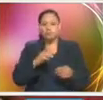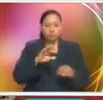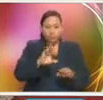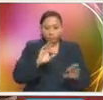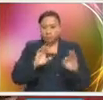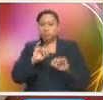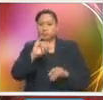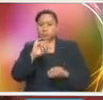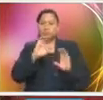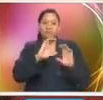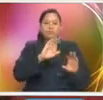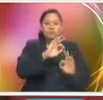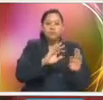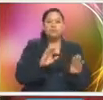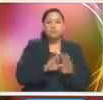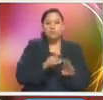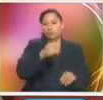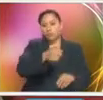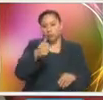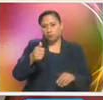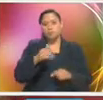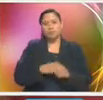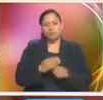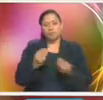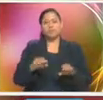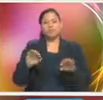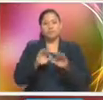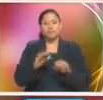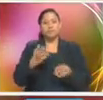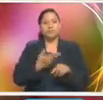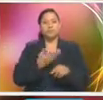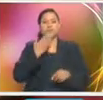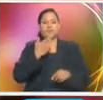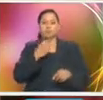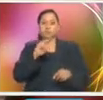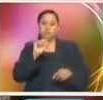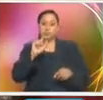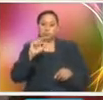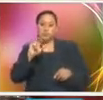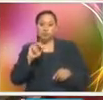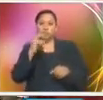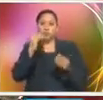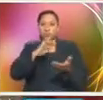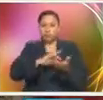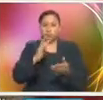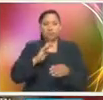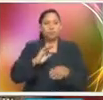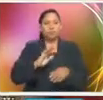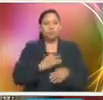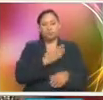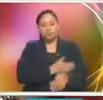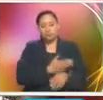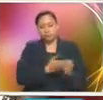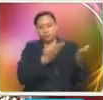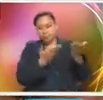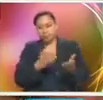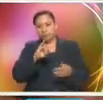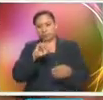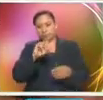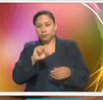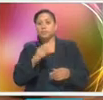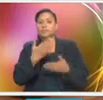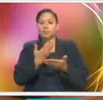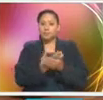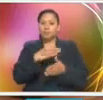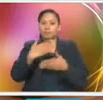conocer los cuidados, obviamente, de cada raza, ¿no? Muy importante. Muy bien. Gustavo, muchísimas gracias. Gracias por acompañarnos, José de Jesús. Los